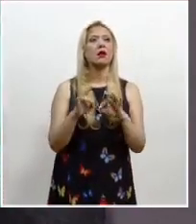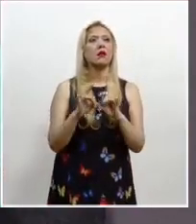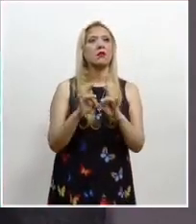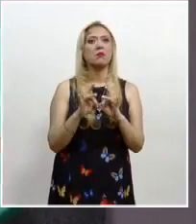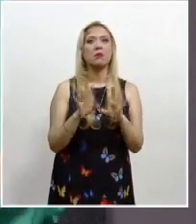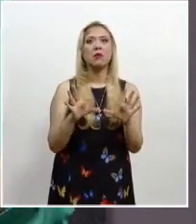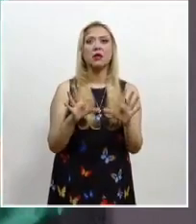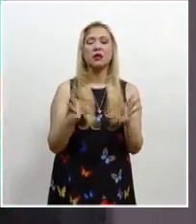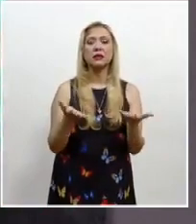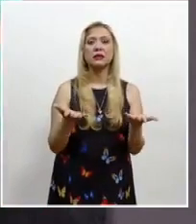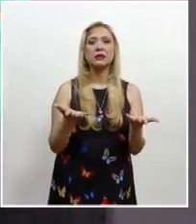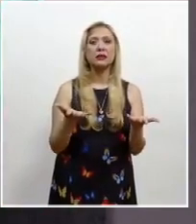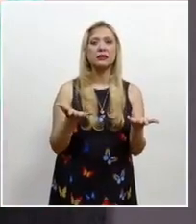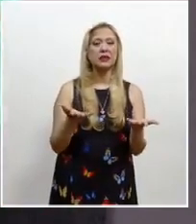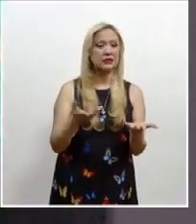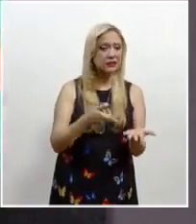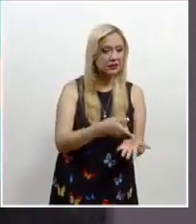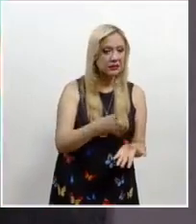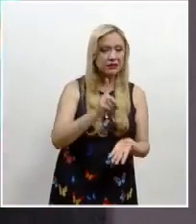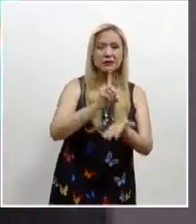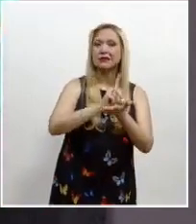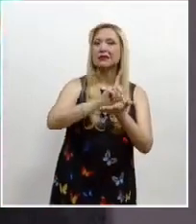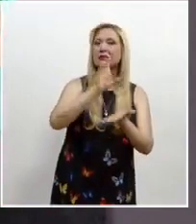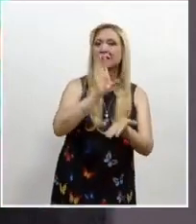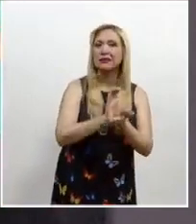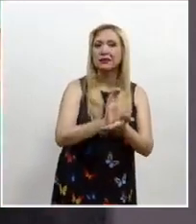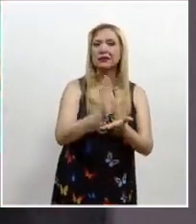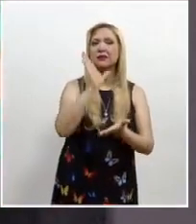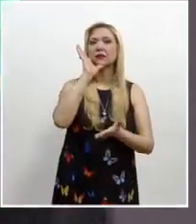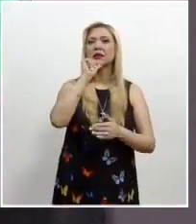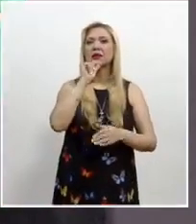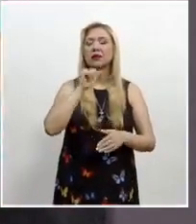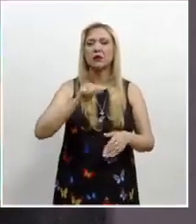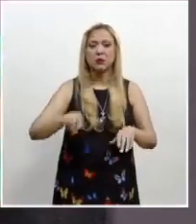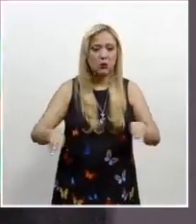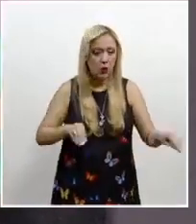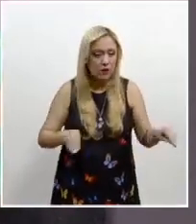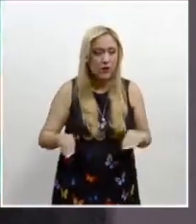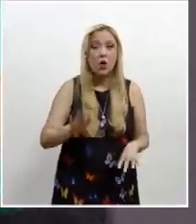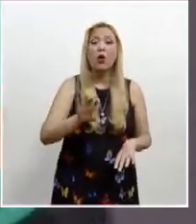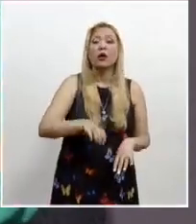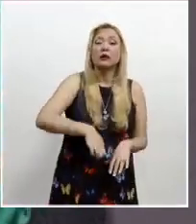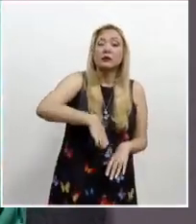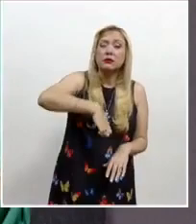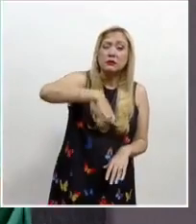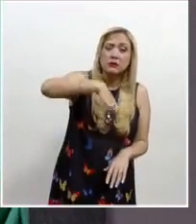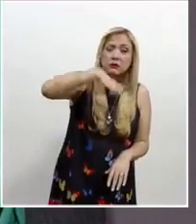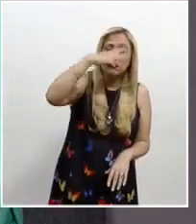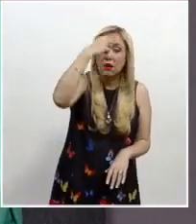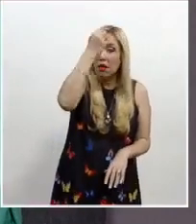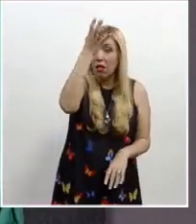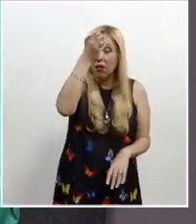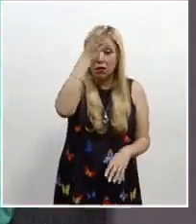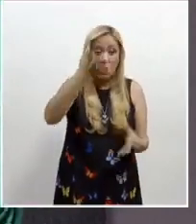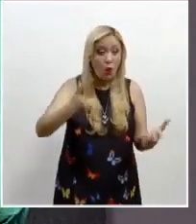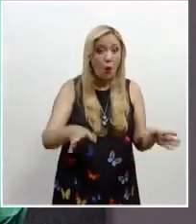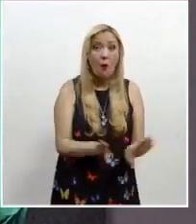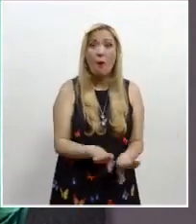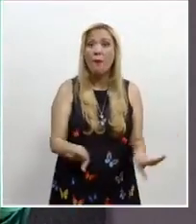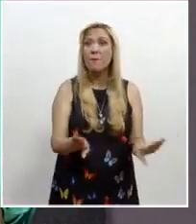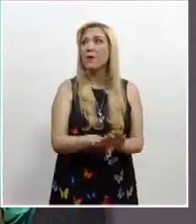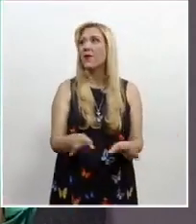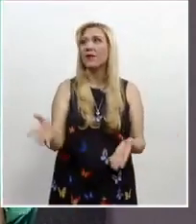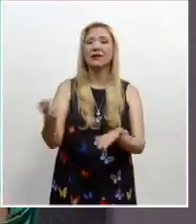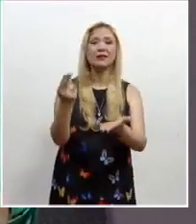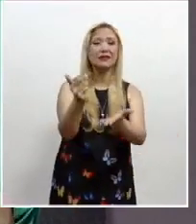un grado de dependencia bajo o un grado de dependencia mediano o muy alto. Eso es lo que estamos pensando. No estamos